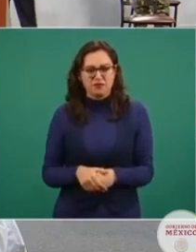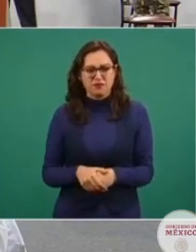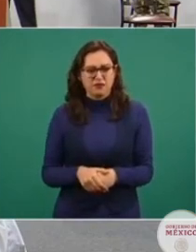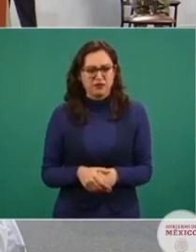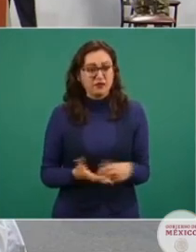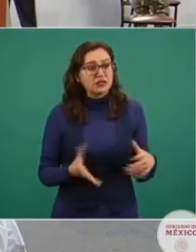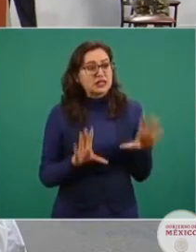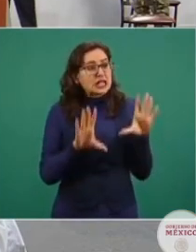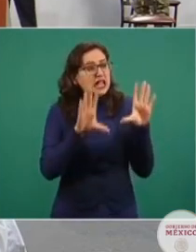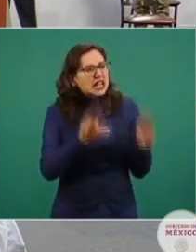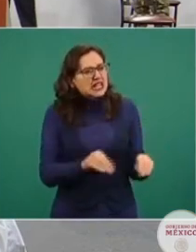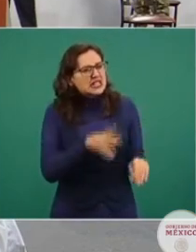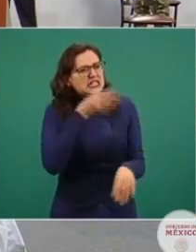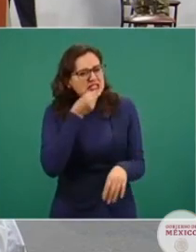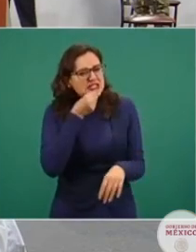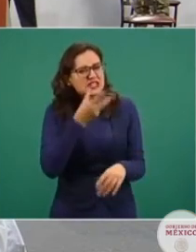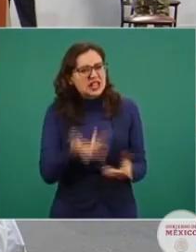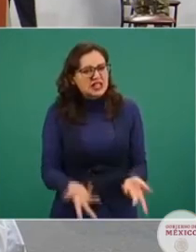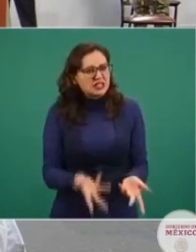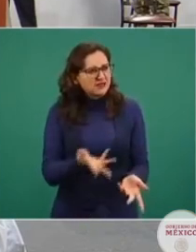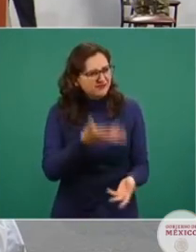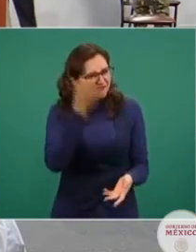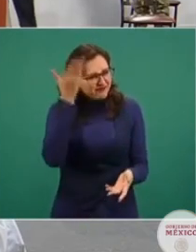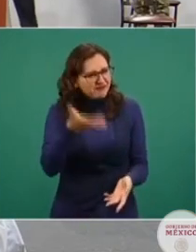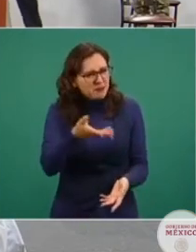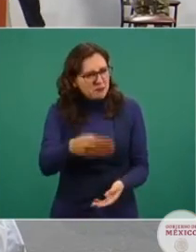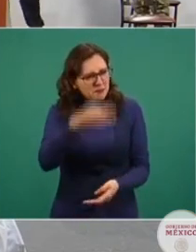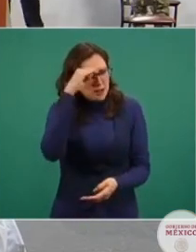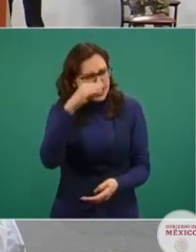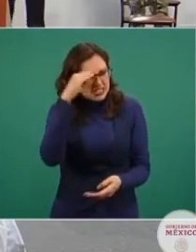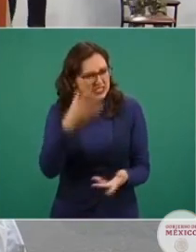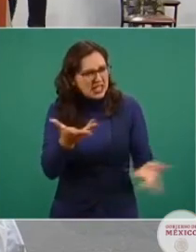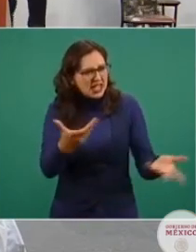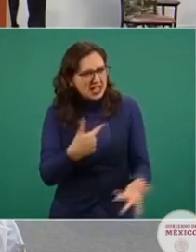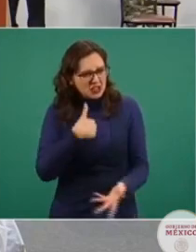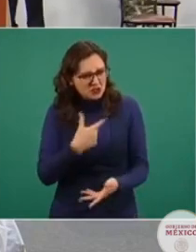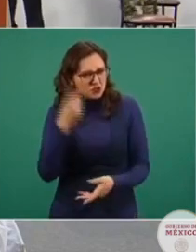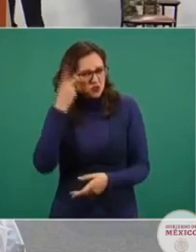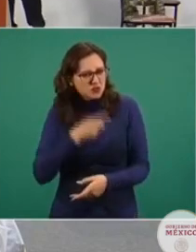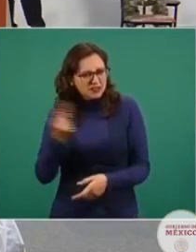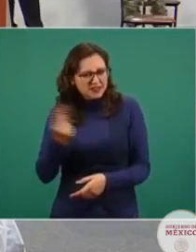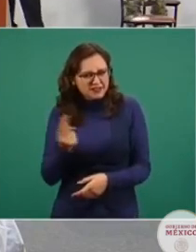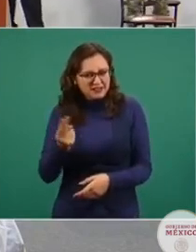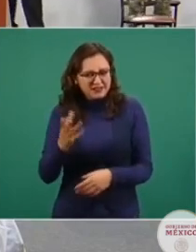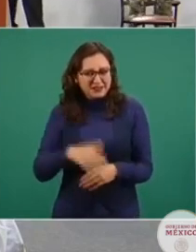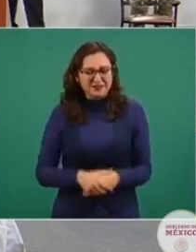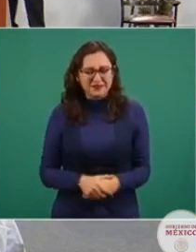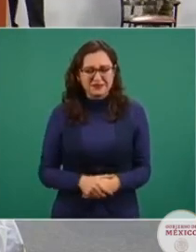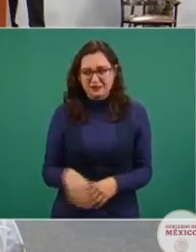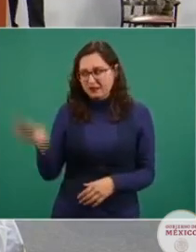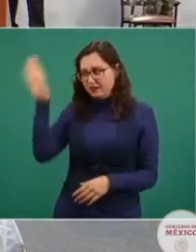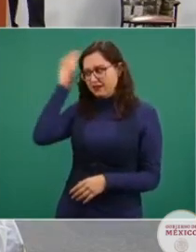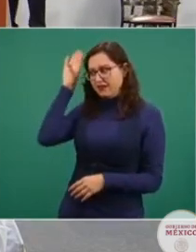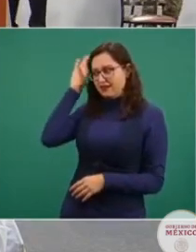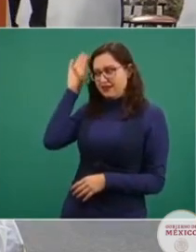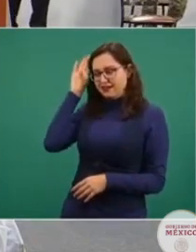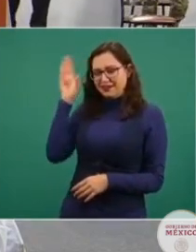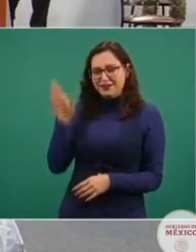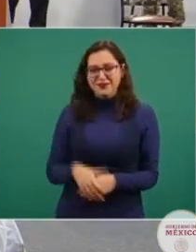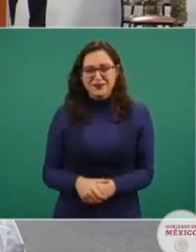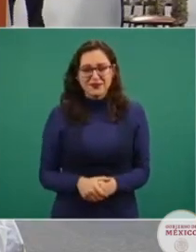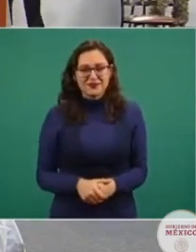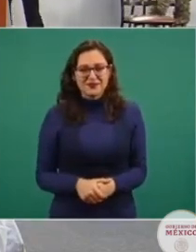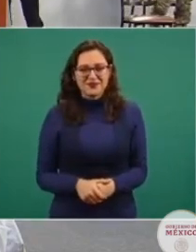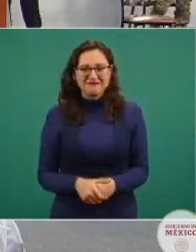Pues sí, exactamente, Matute tenía toda la razón. Nos cuenta un cuento como si fuera nuestro abuelito. Se llama López Obrador,